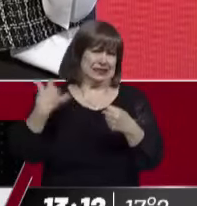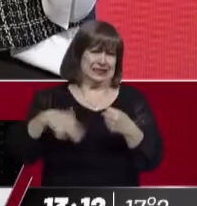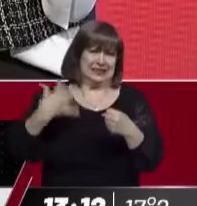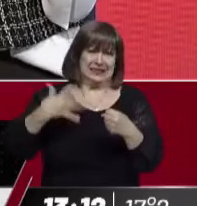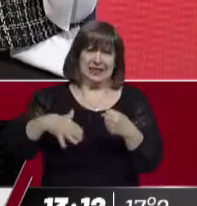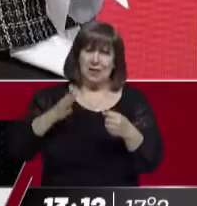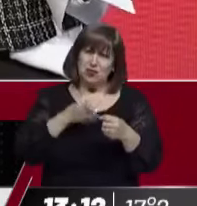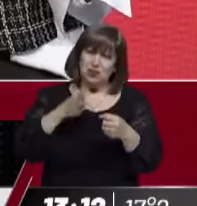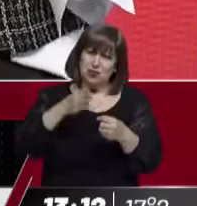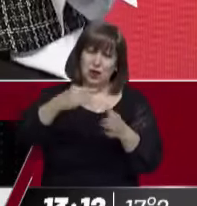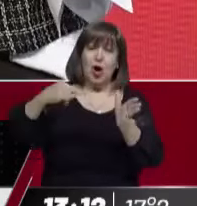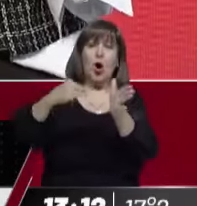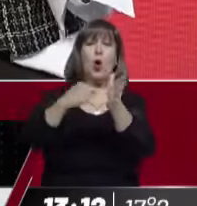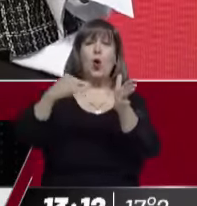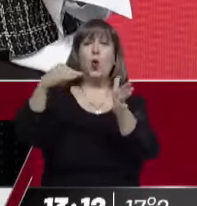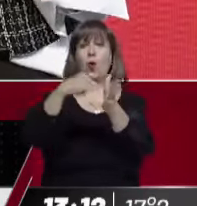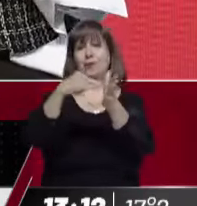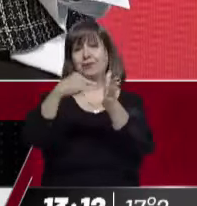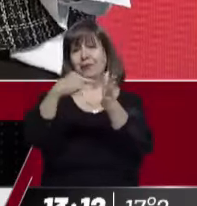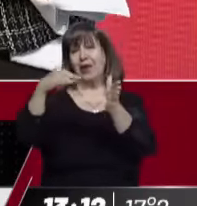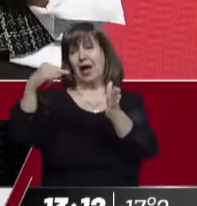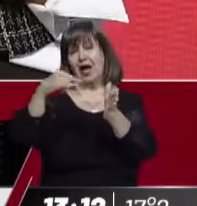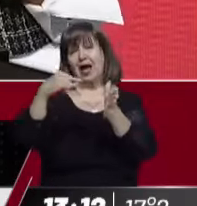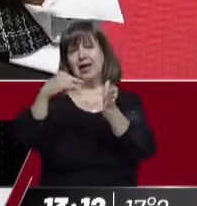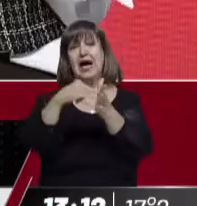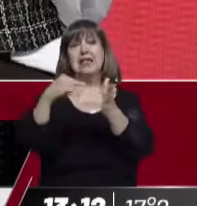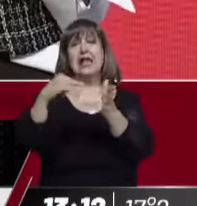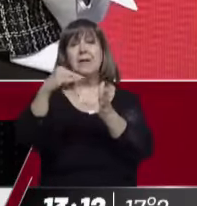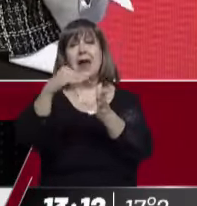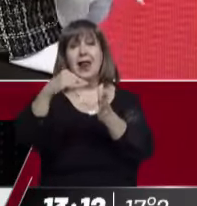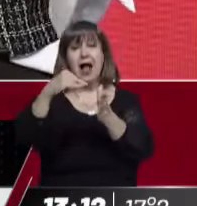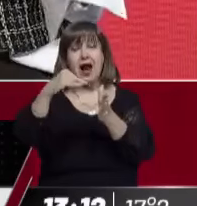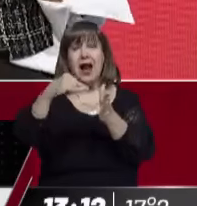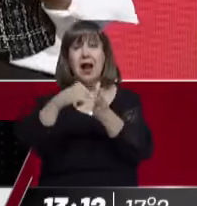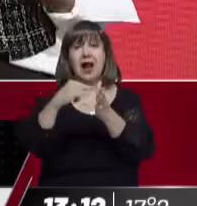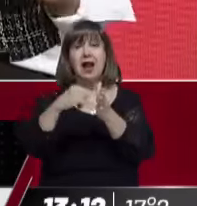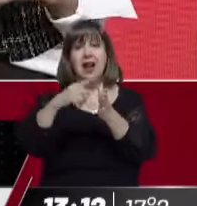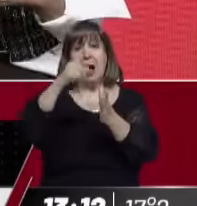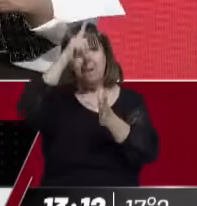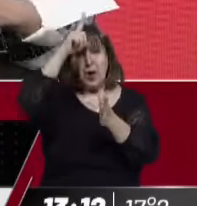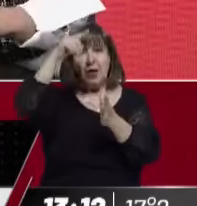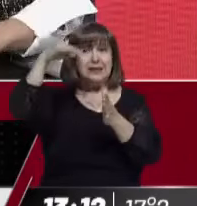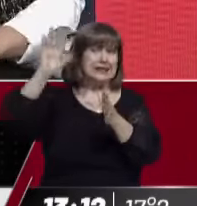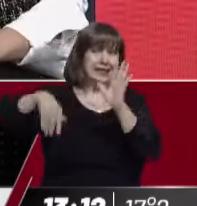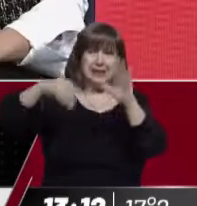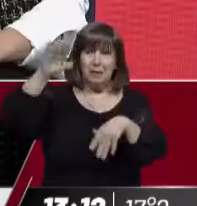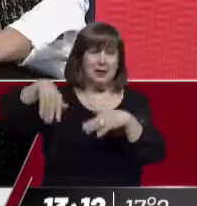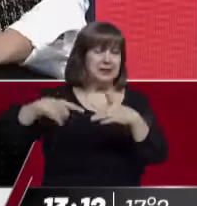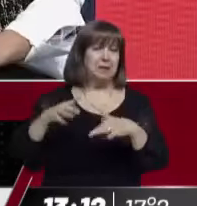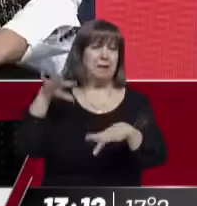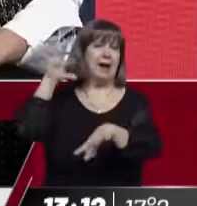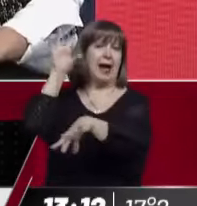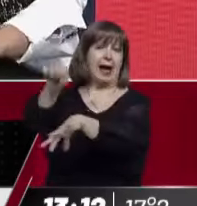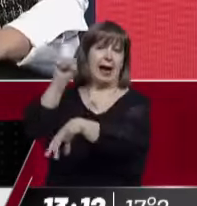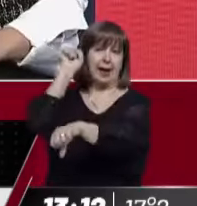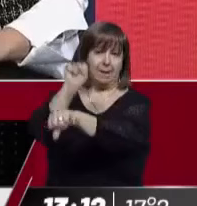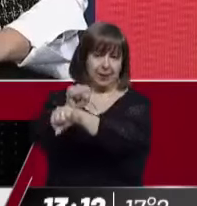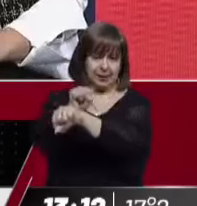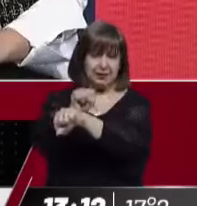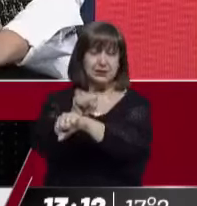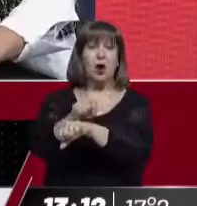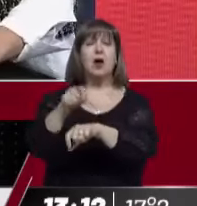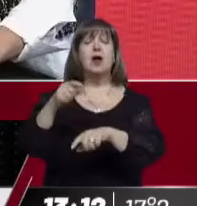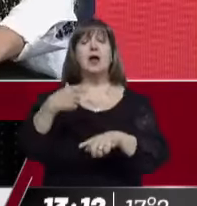y lograr llegar con él en el interior del colectivo hasta la terminal para que la policía pudiese actuar. Aparte, la gente le decía, es